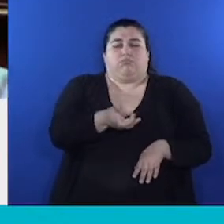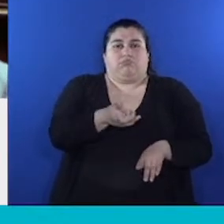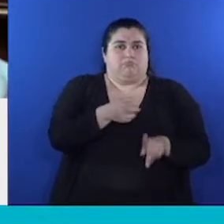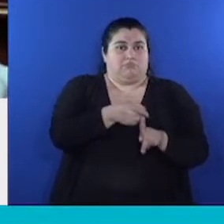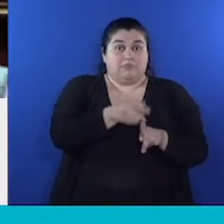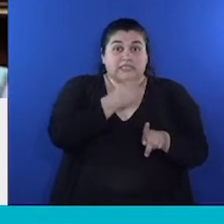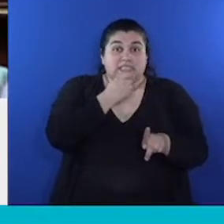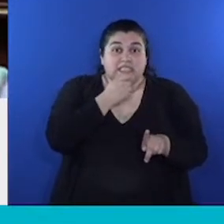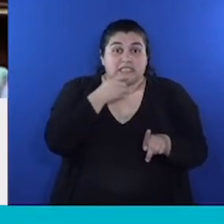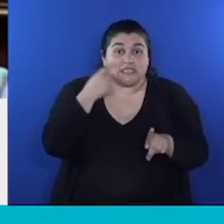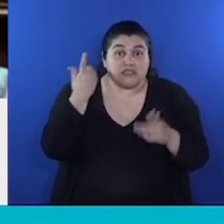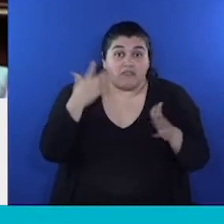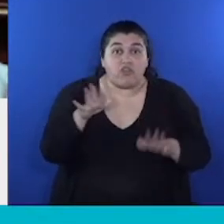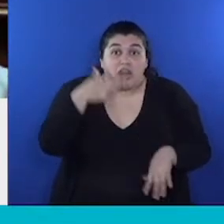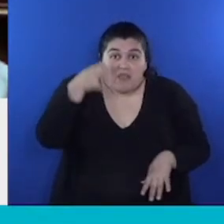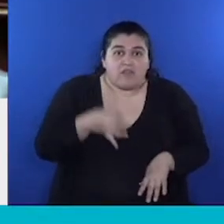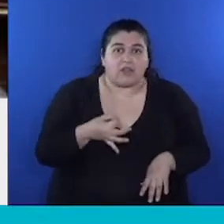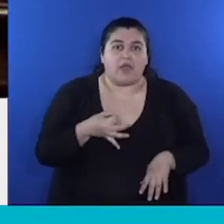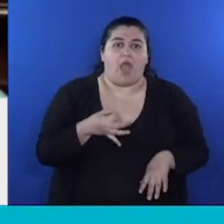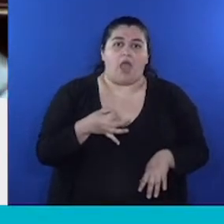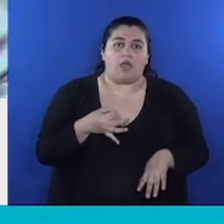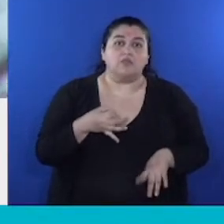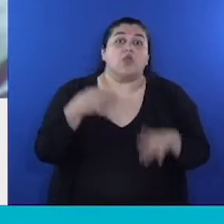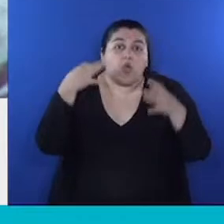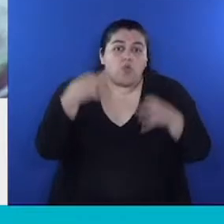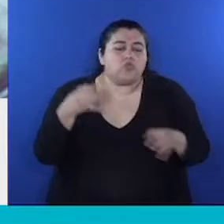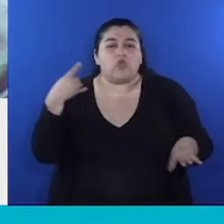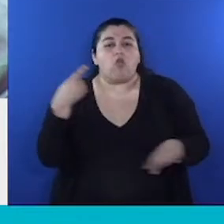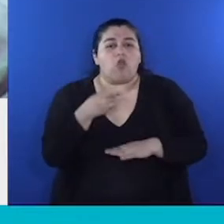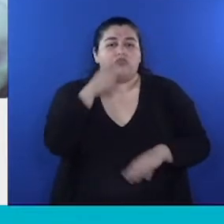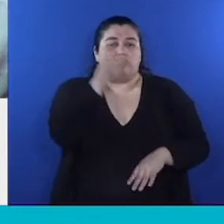que además es a una mujer.